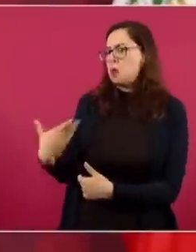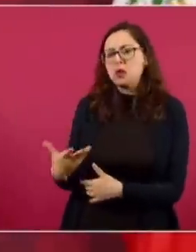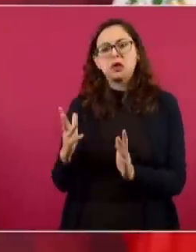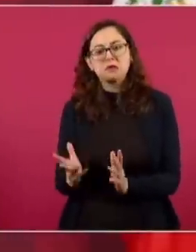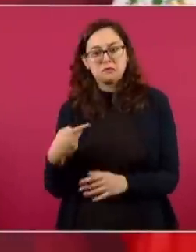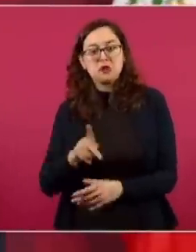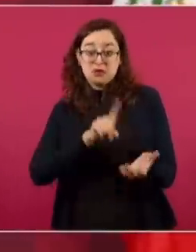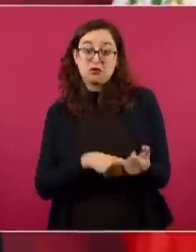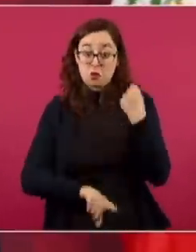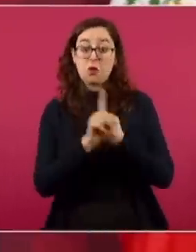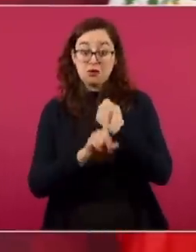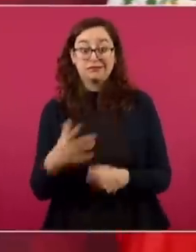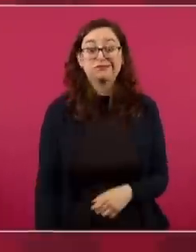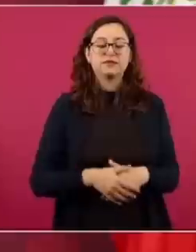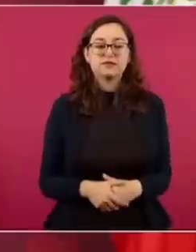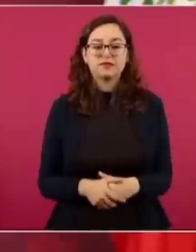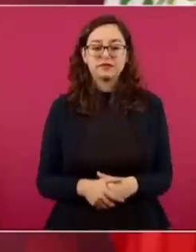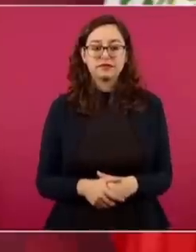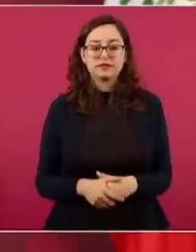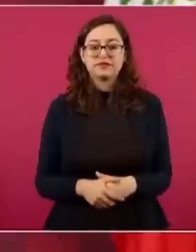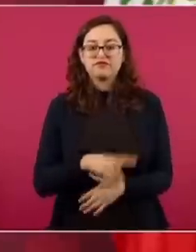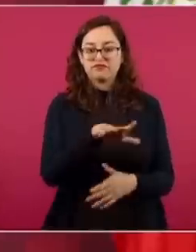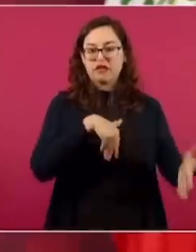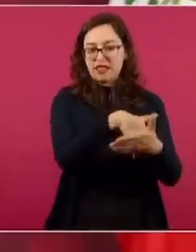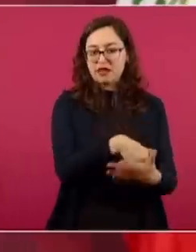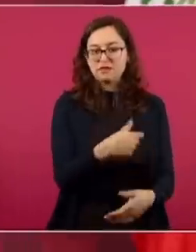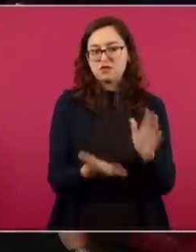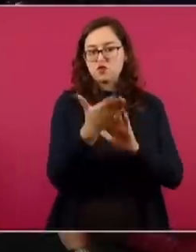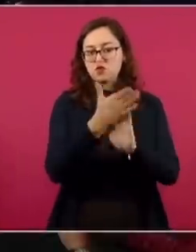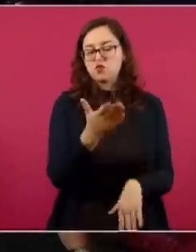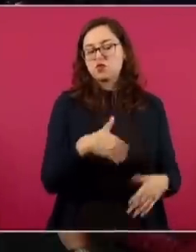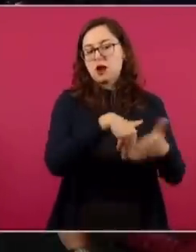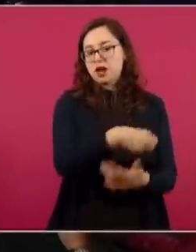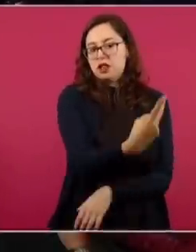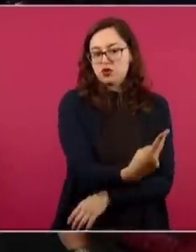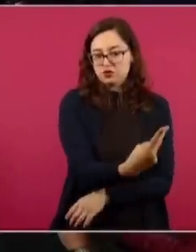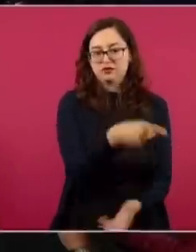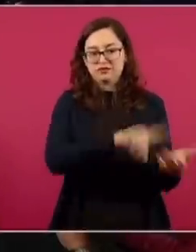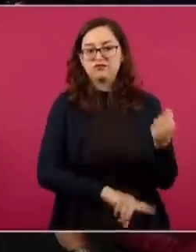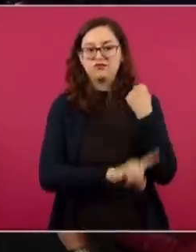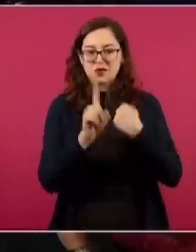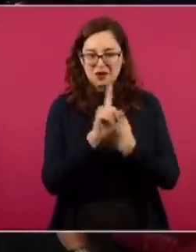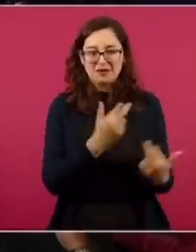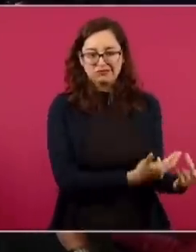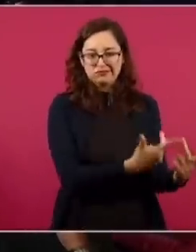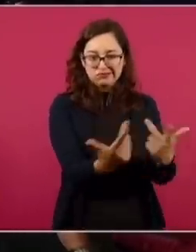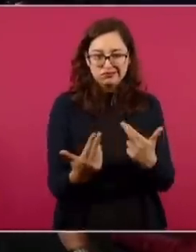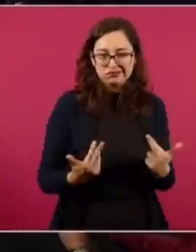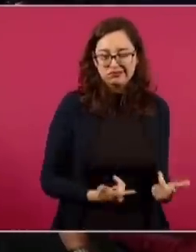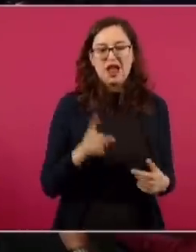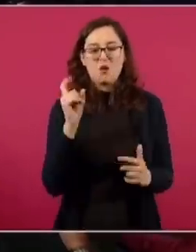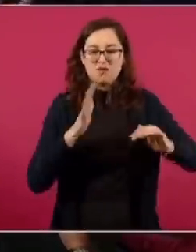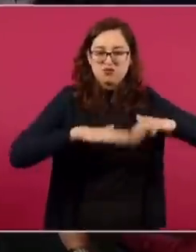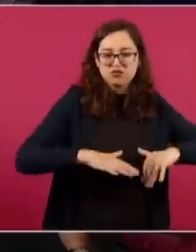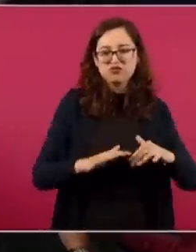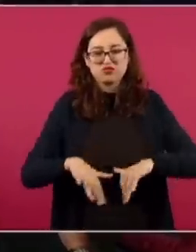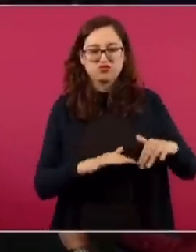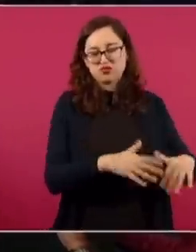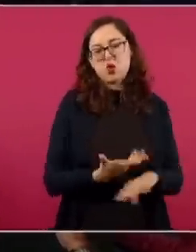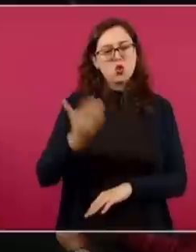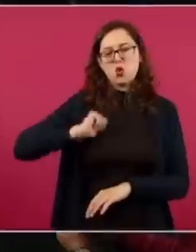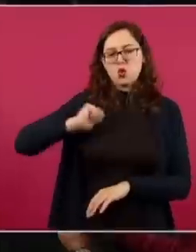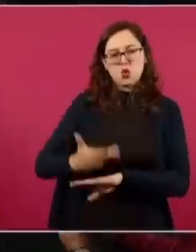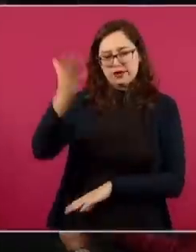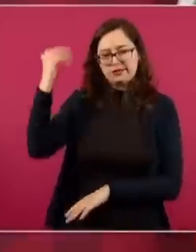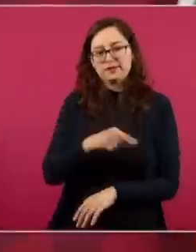de que tiene un problema estructural desde que lo construyeron, la terminal. Sí, dos. Tiene hundimientos, además de que el terreno